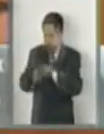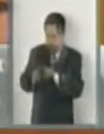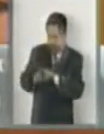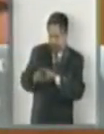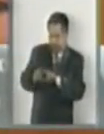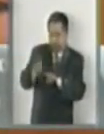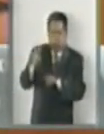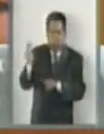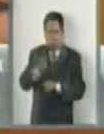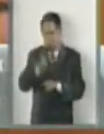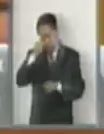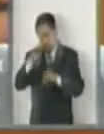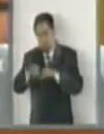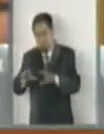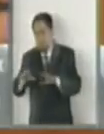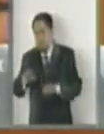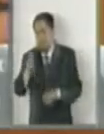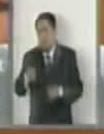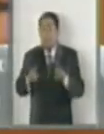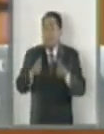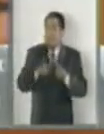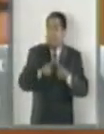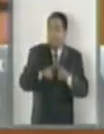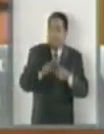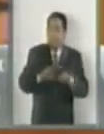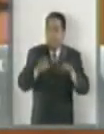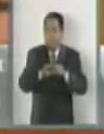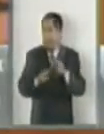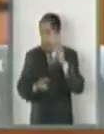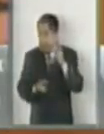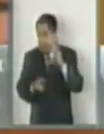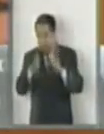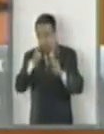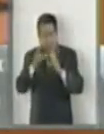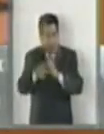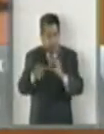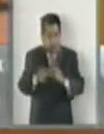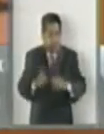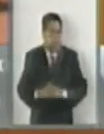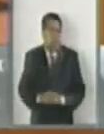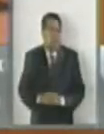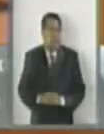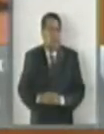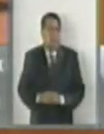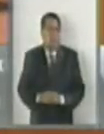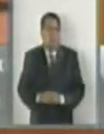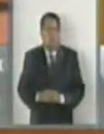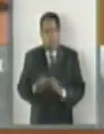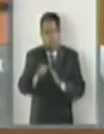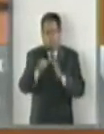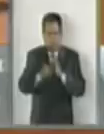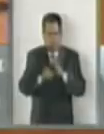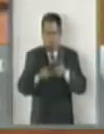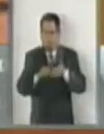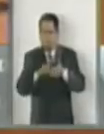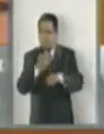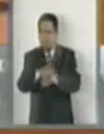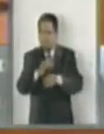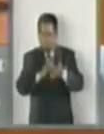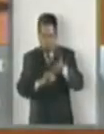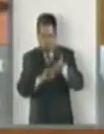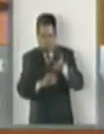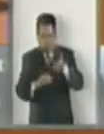vitales para la vida pública. Primeramente quisiera decir que en los artículos transitorios de la